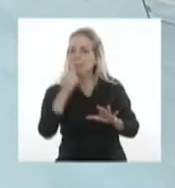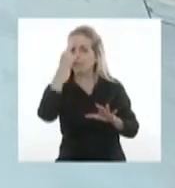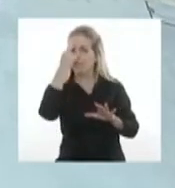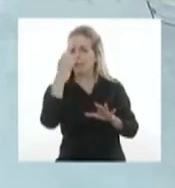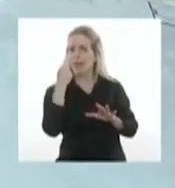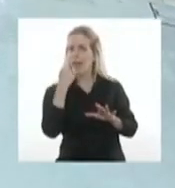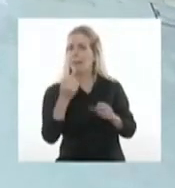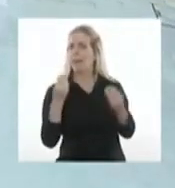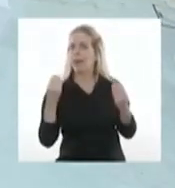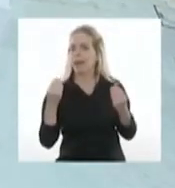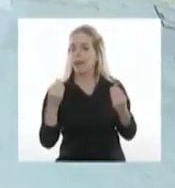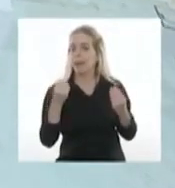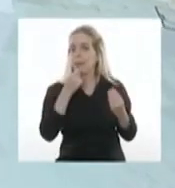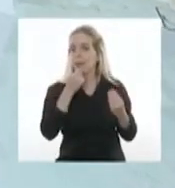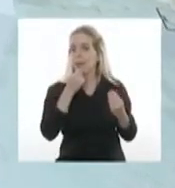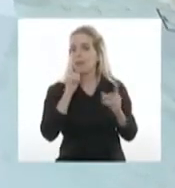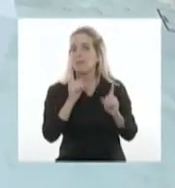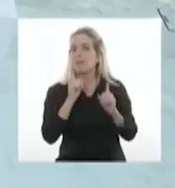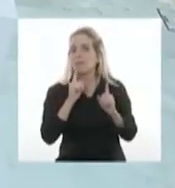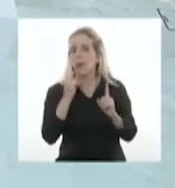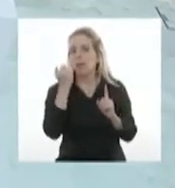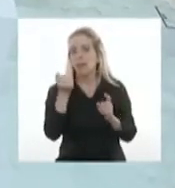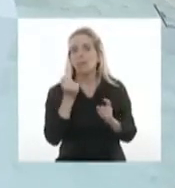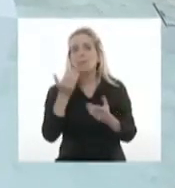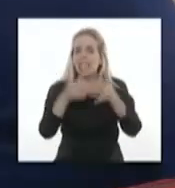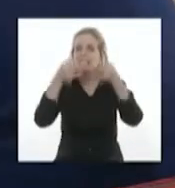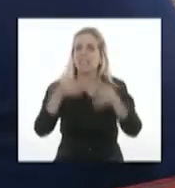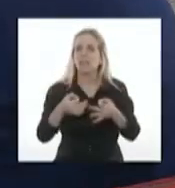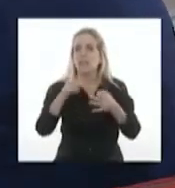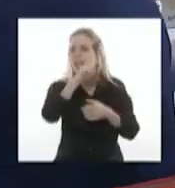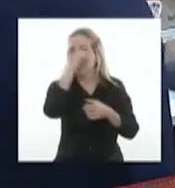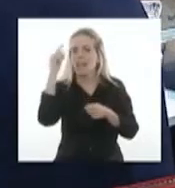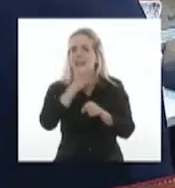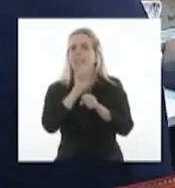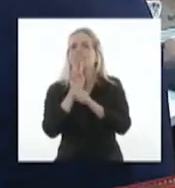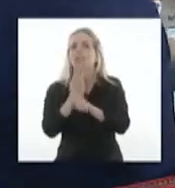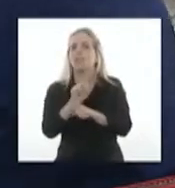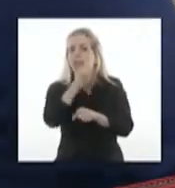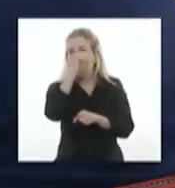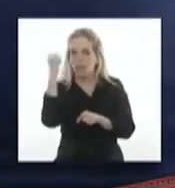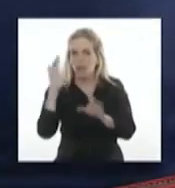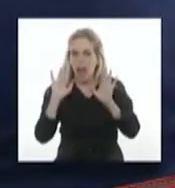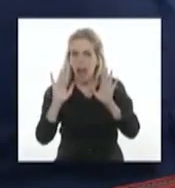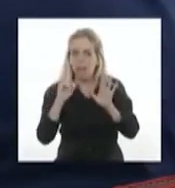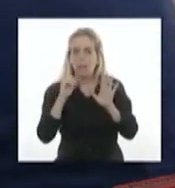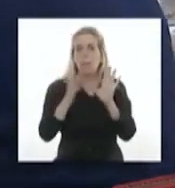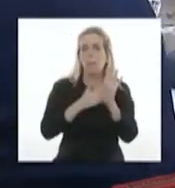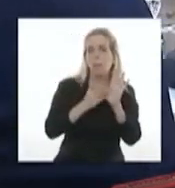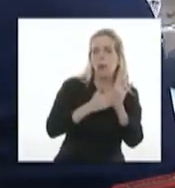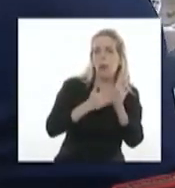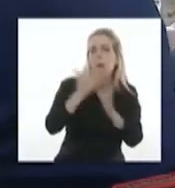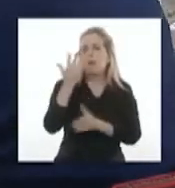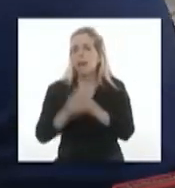por una cosa tan importante o más que el comercio, que es la inversión. Es decir, las asignaciones de producción futuras y las